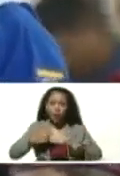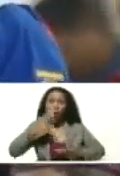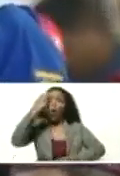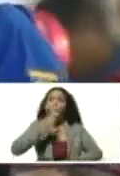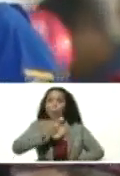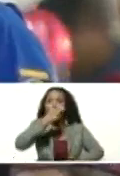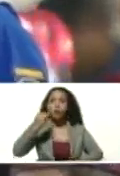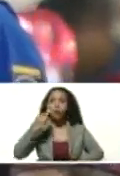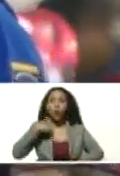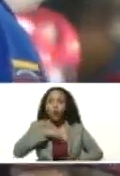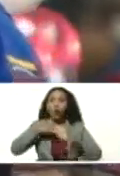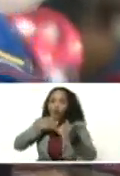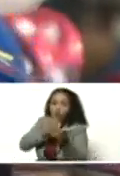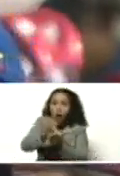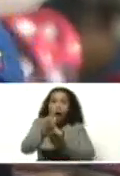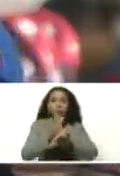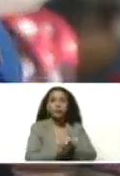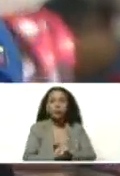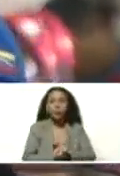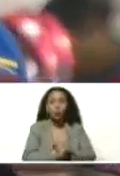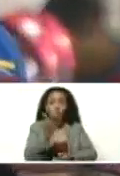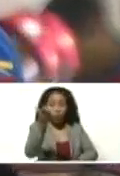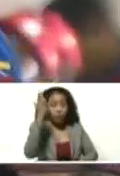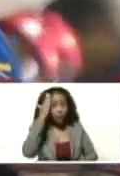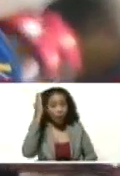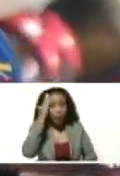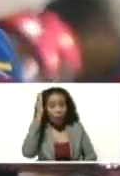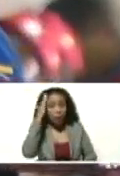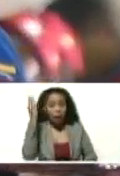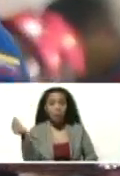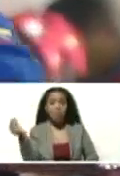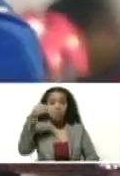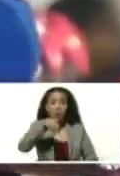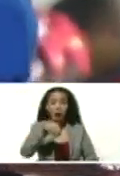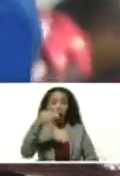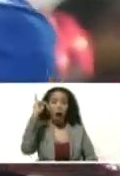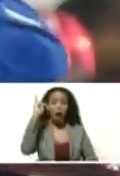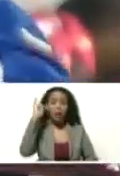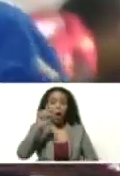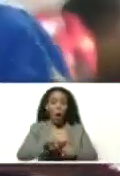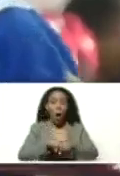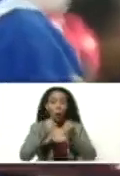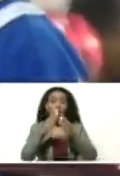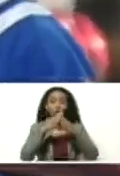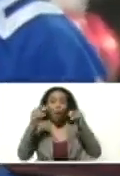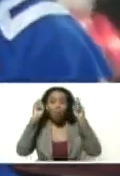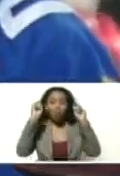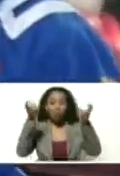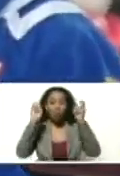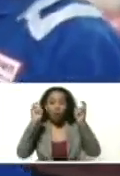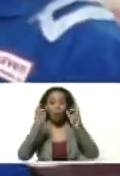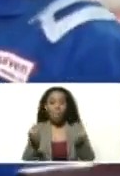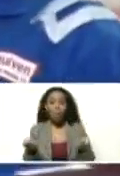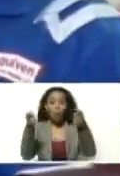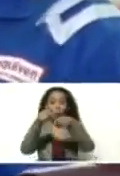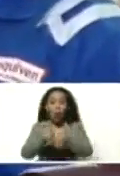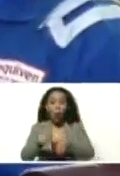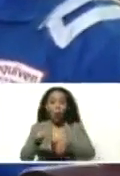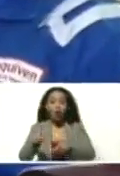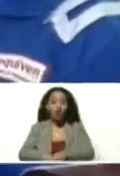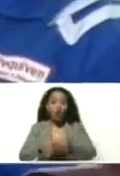compromiso, con nuestra lealtad. Sepa usted que adicional, haber roto todo el tema de bloqueo, haber roto